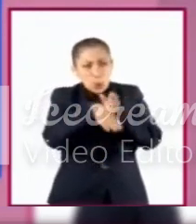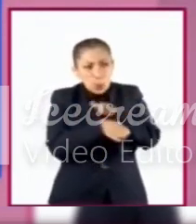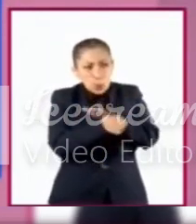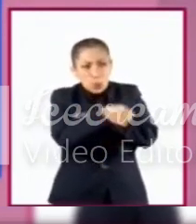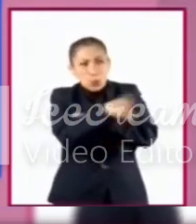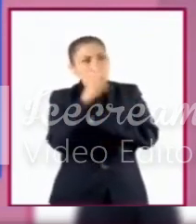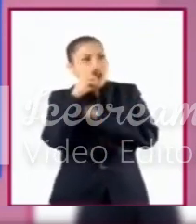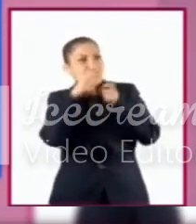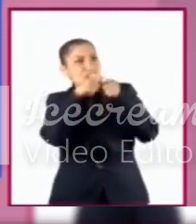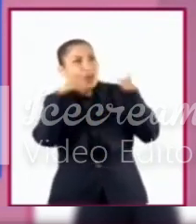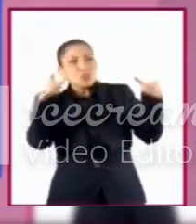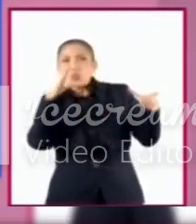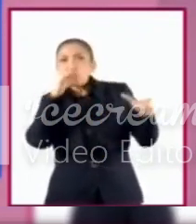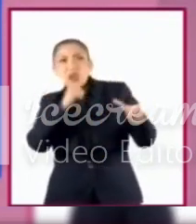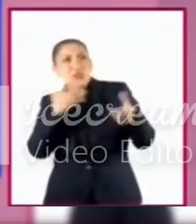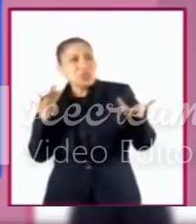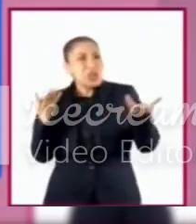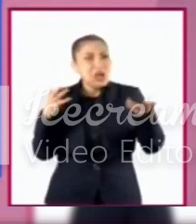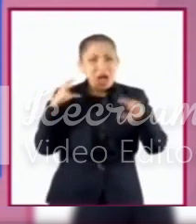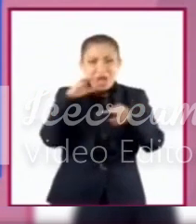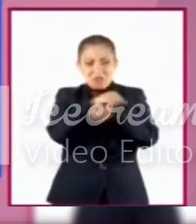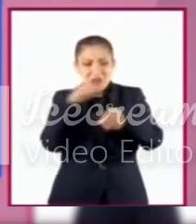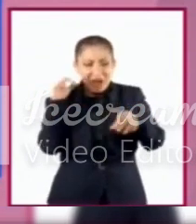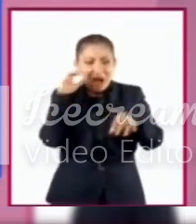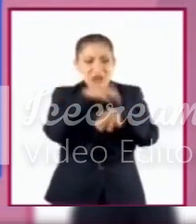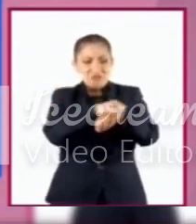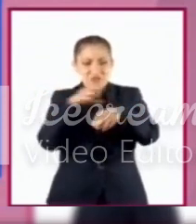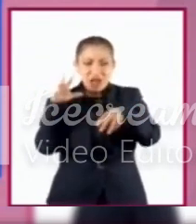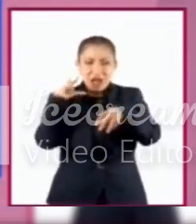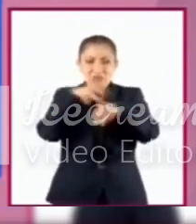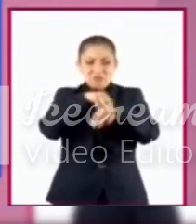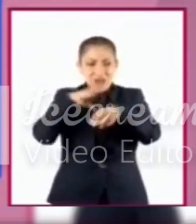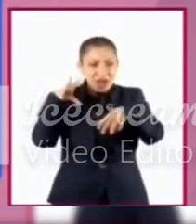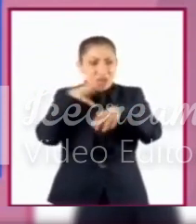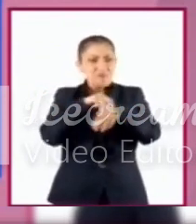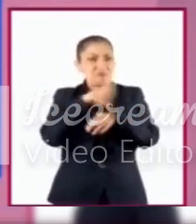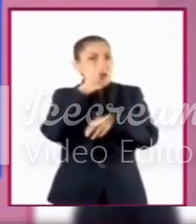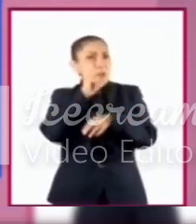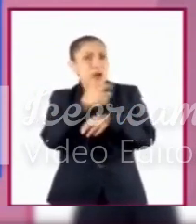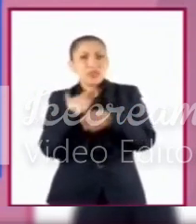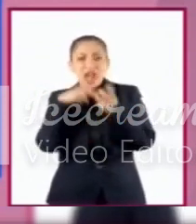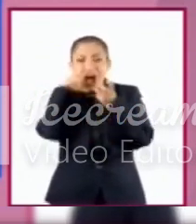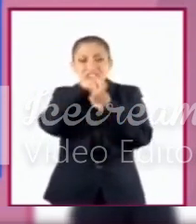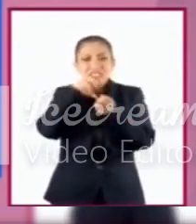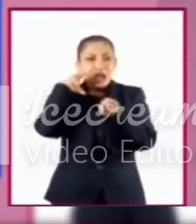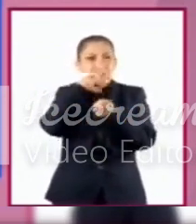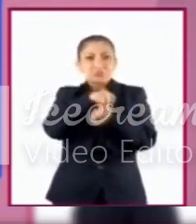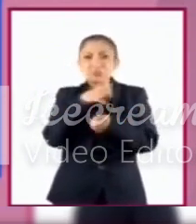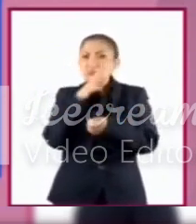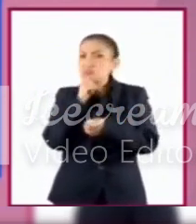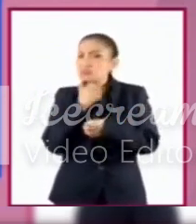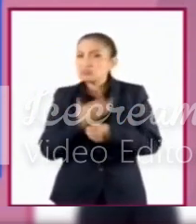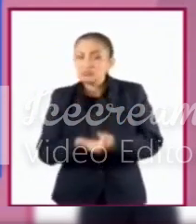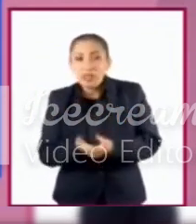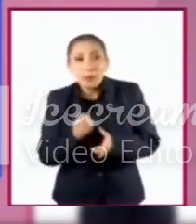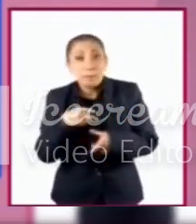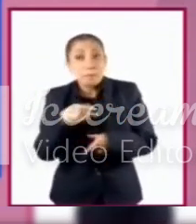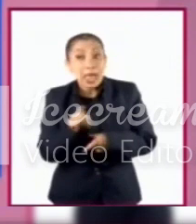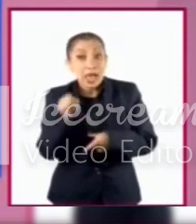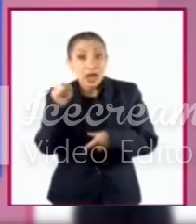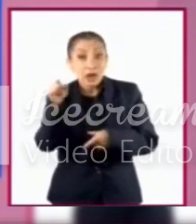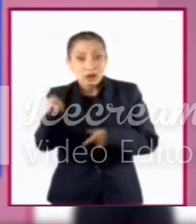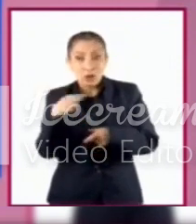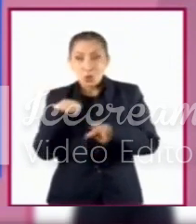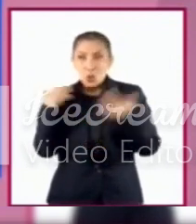él, sobre el que no podían hacer presa sus brazos succionantes ni sus mandíbulas. Y sin embargo,